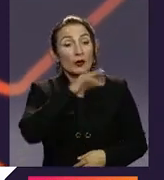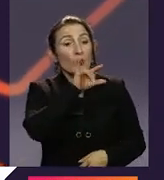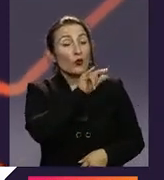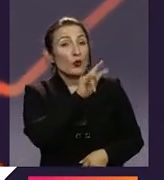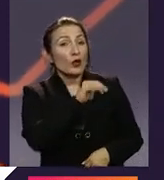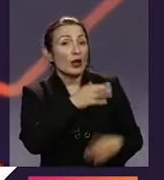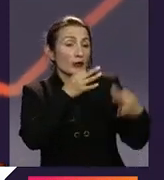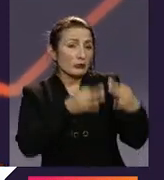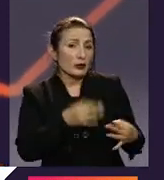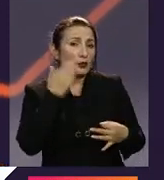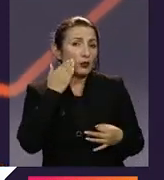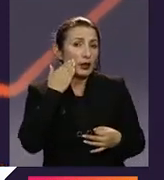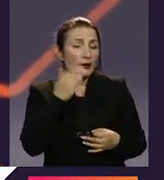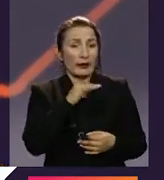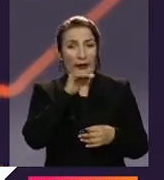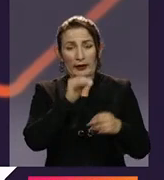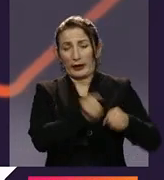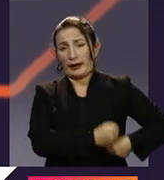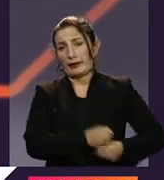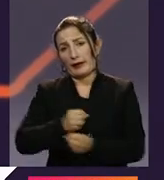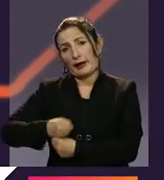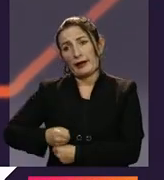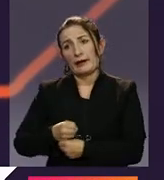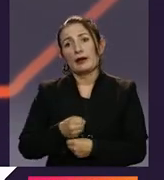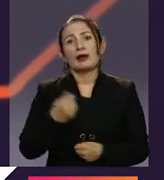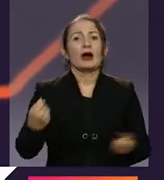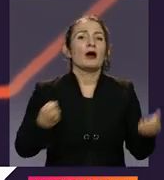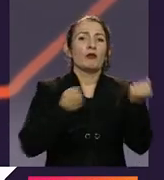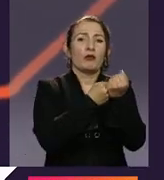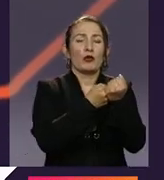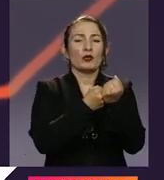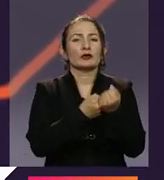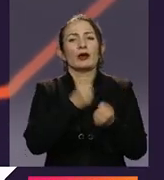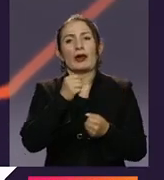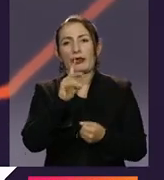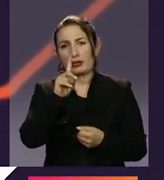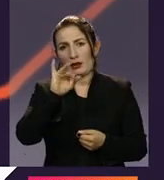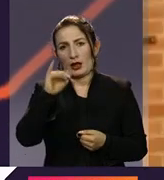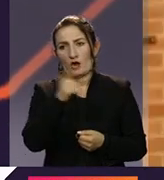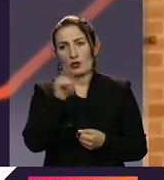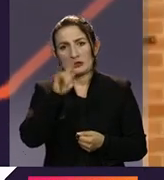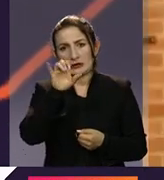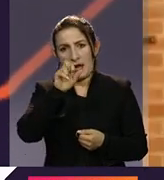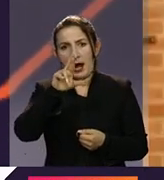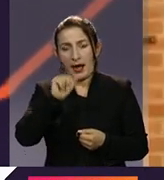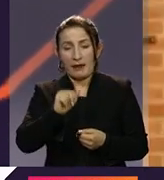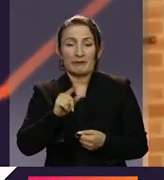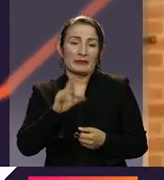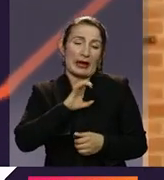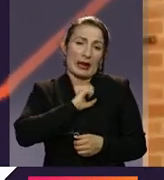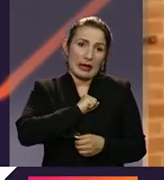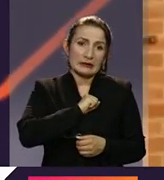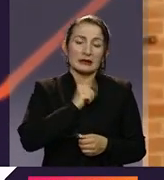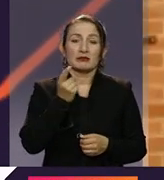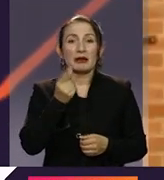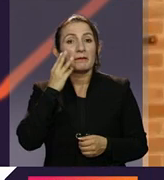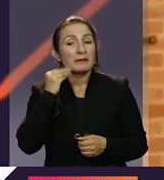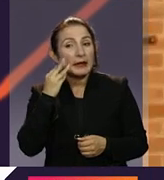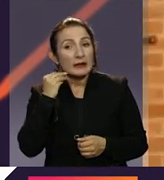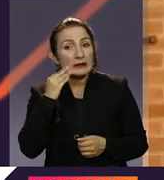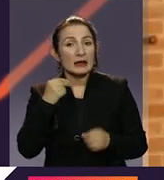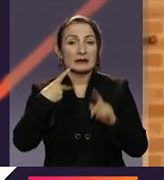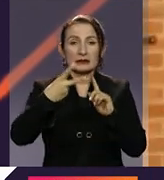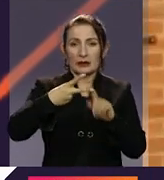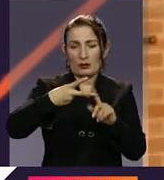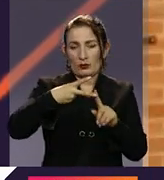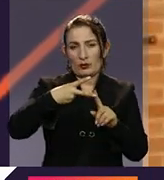tiquete asegurado, pues el IDRD está tramitando el apoyo para Diego y Sara. Pues sería una lástima también, primero por la experiencia y